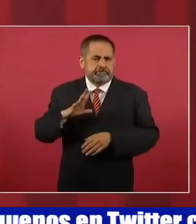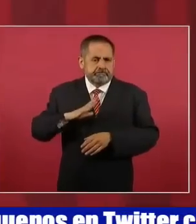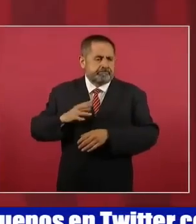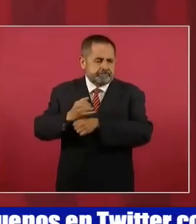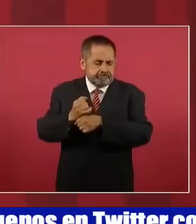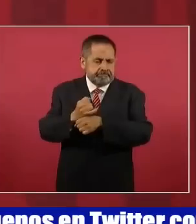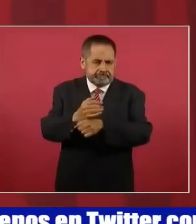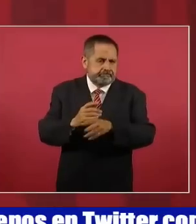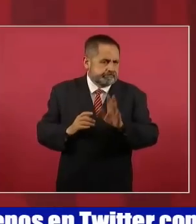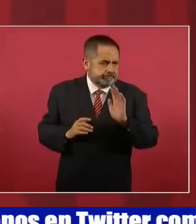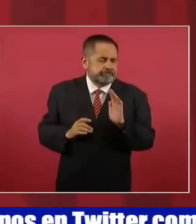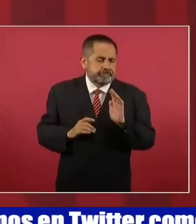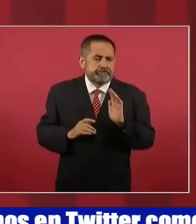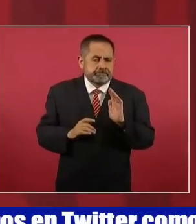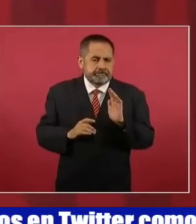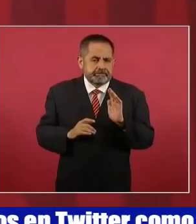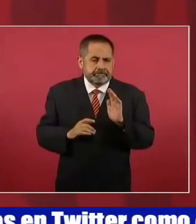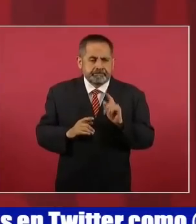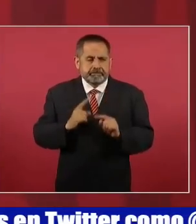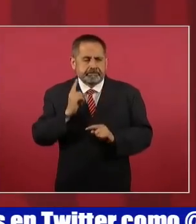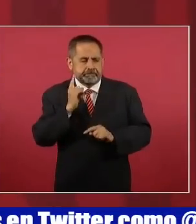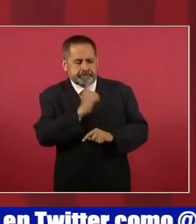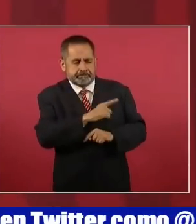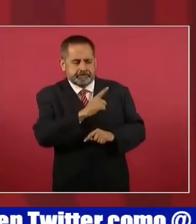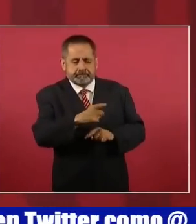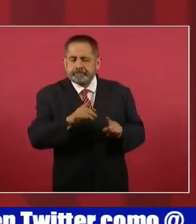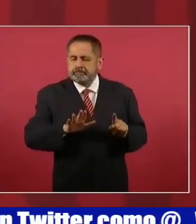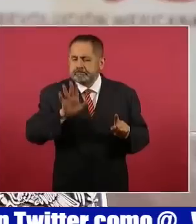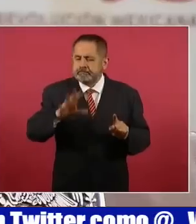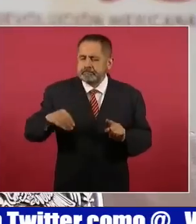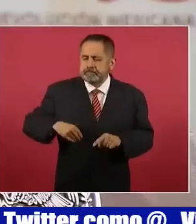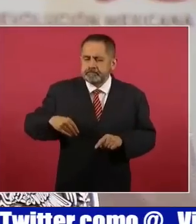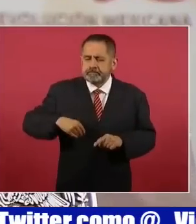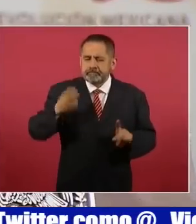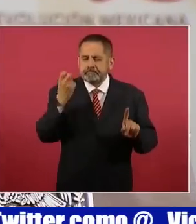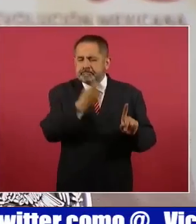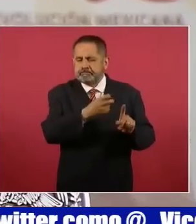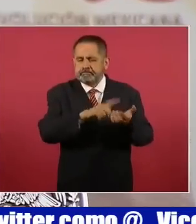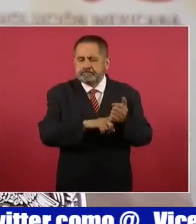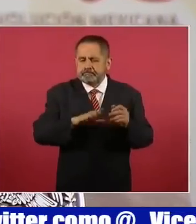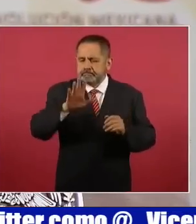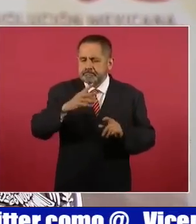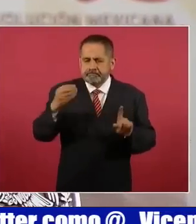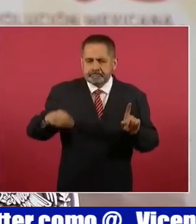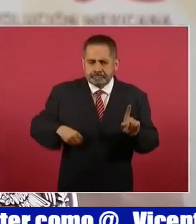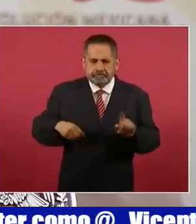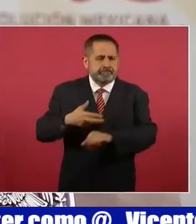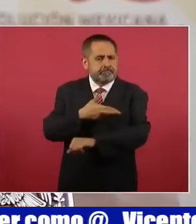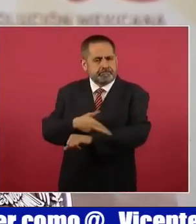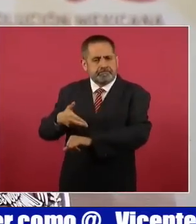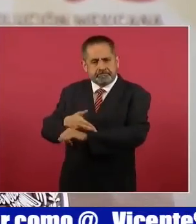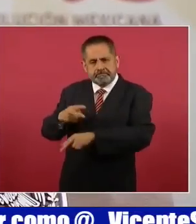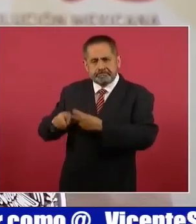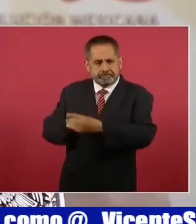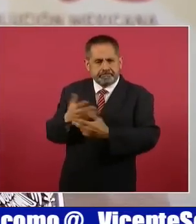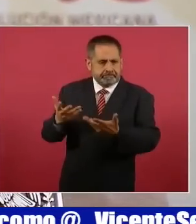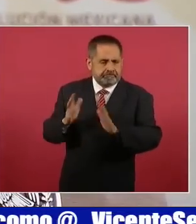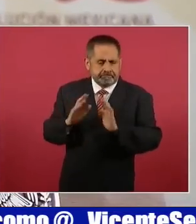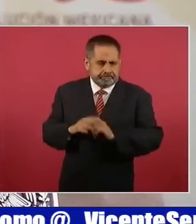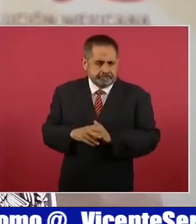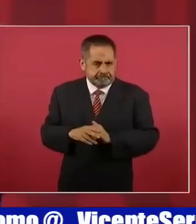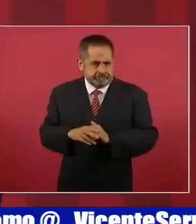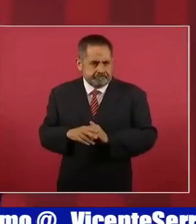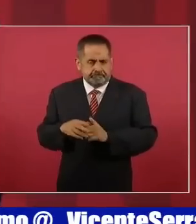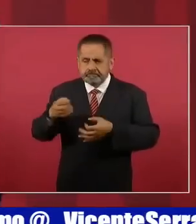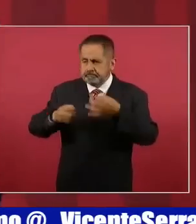su movimiento, por señalar que el principal problema de México era la corrupción, una palabra que fue vetada